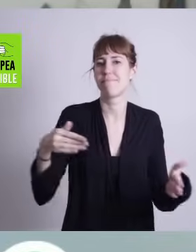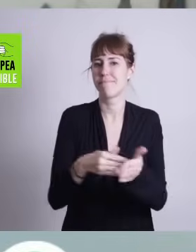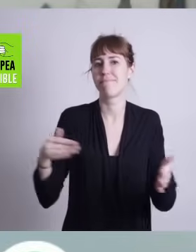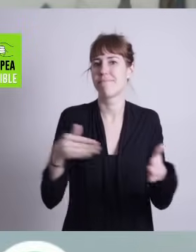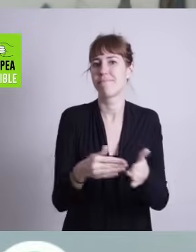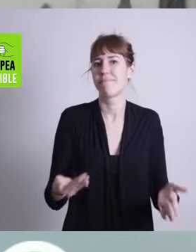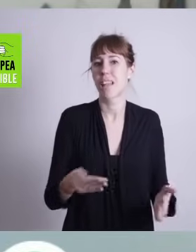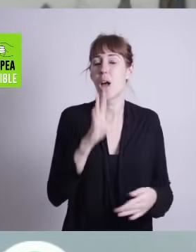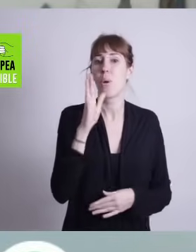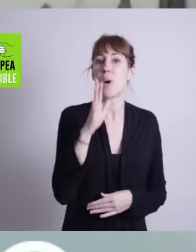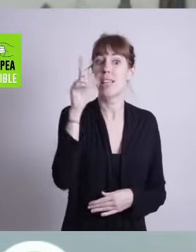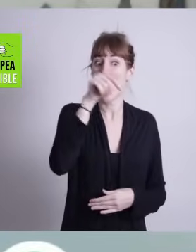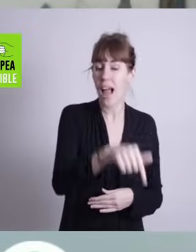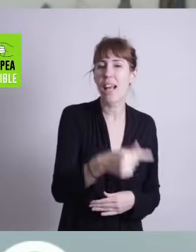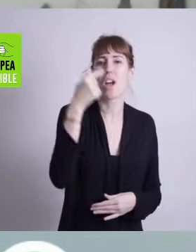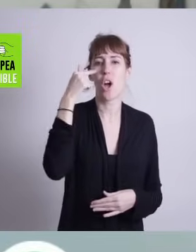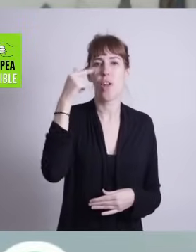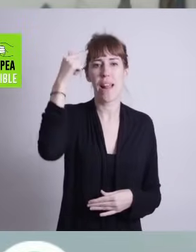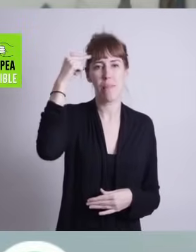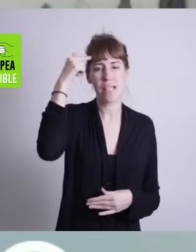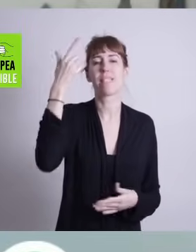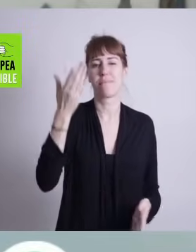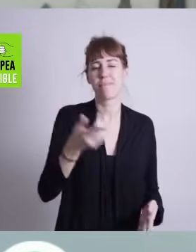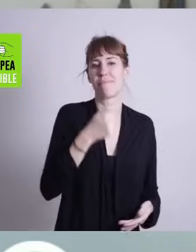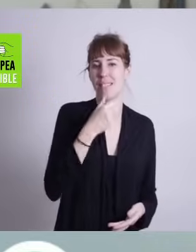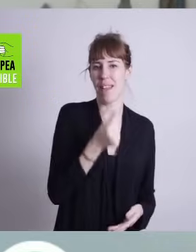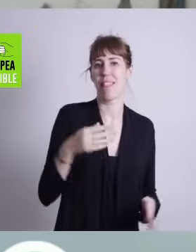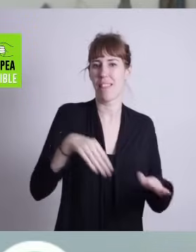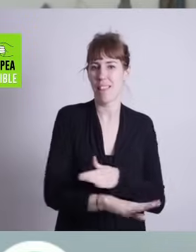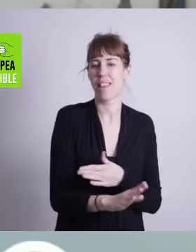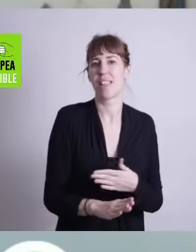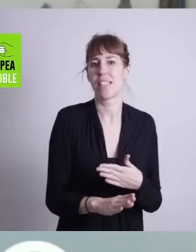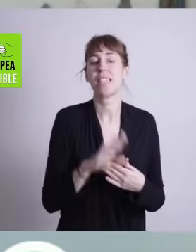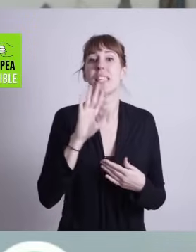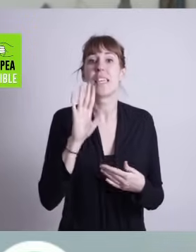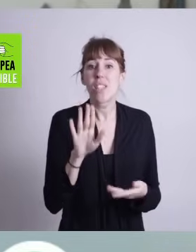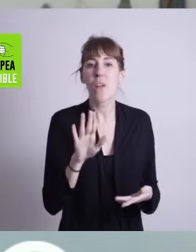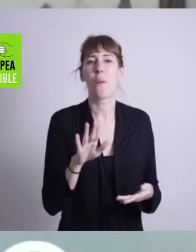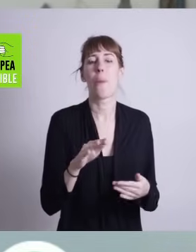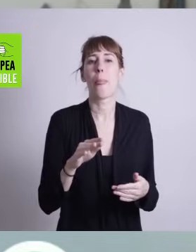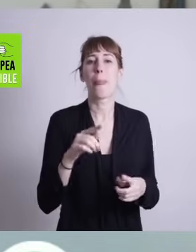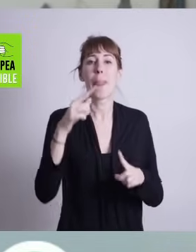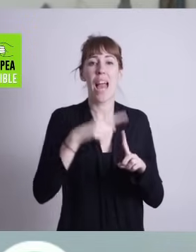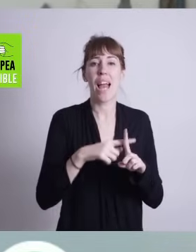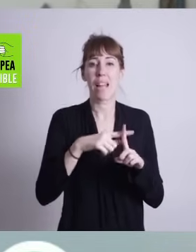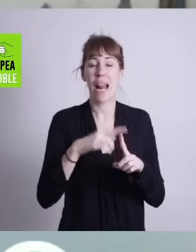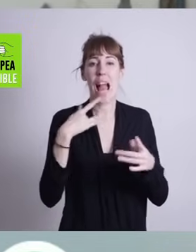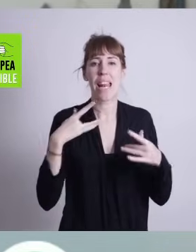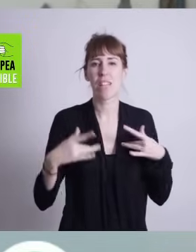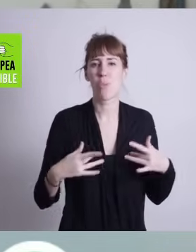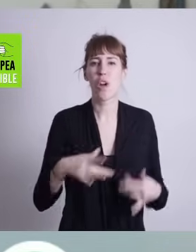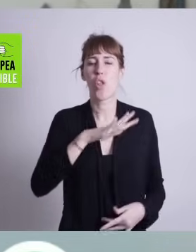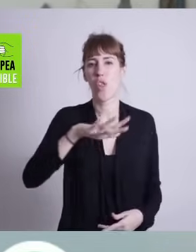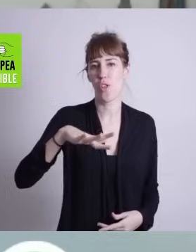entraría nuestro ojo de la mente. A nivel simbólicamente anatómico, ¿dónde estaría cada uno de ellos? El